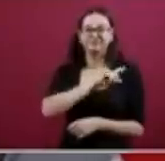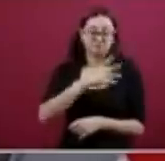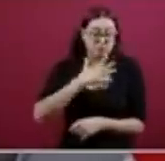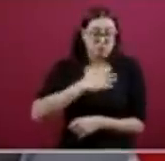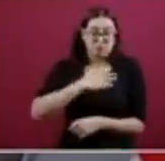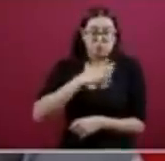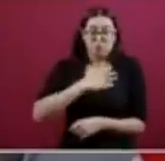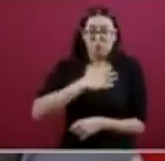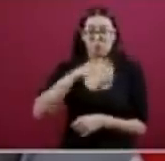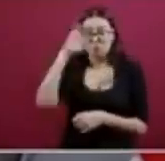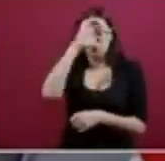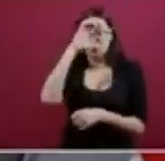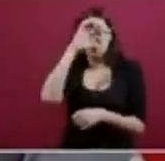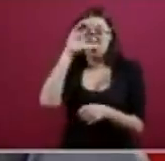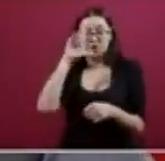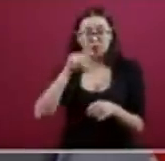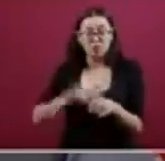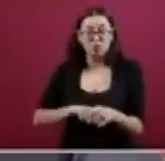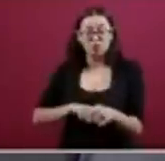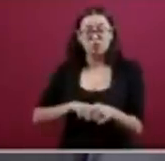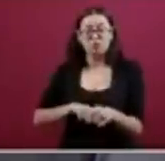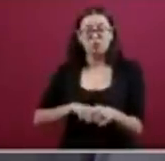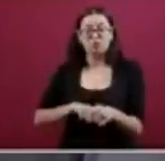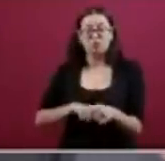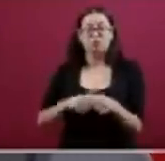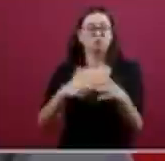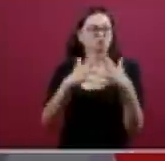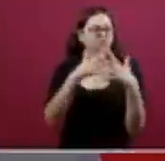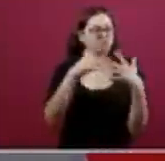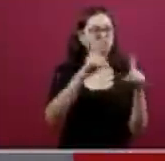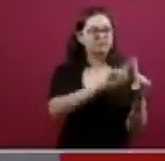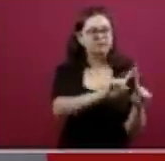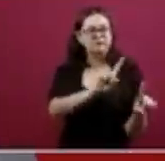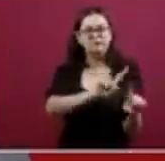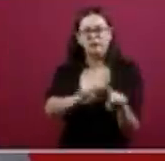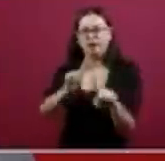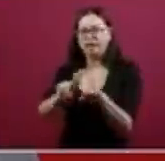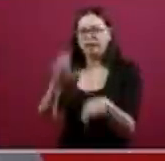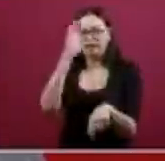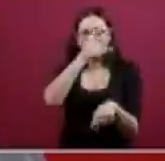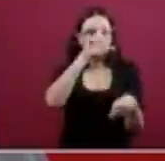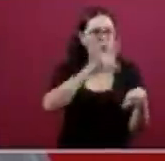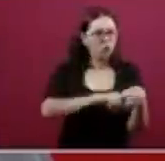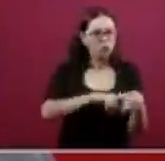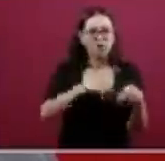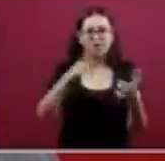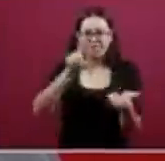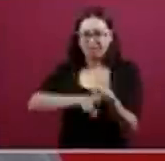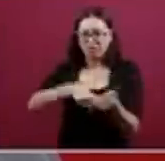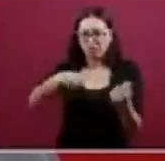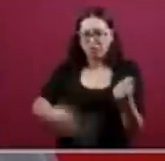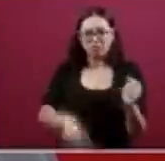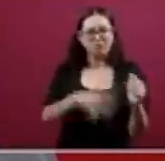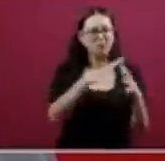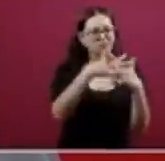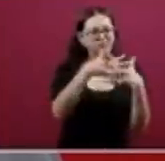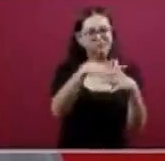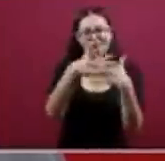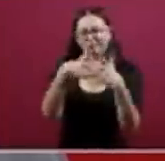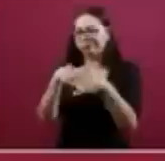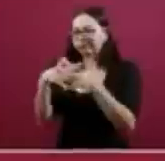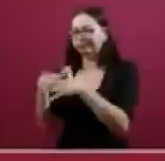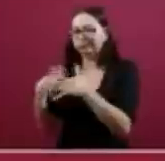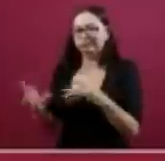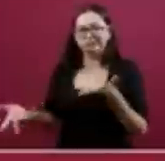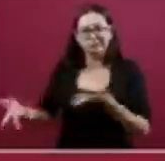culturas y también por la mezcla de las culturas. Estos